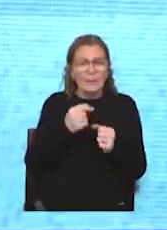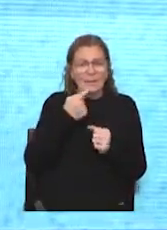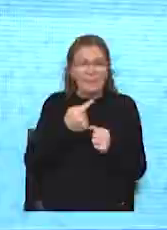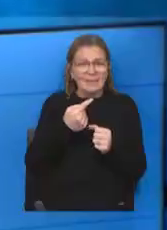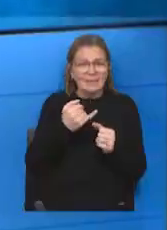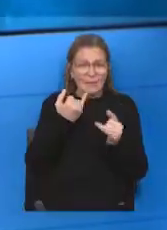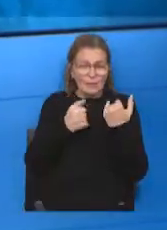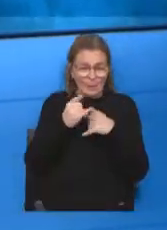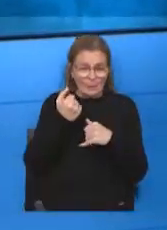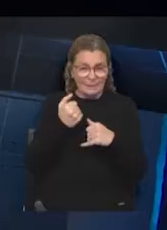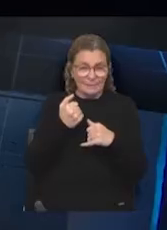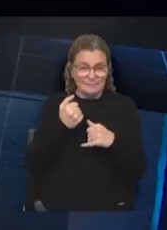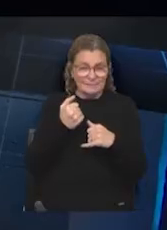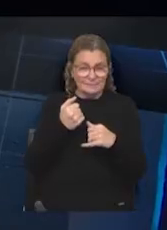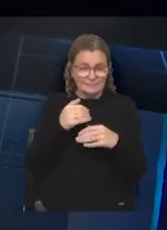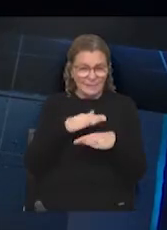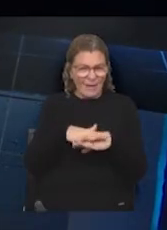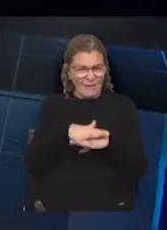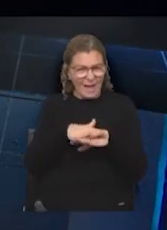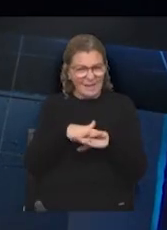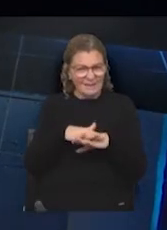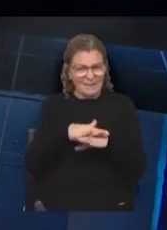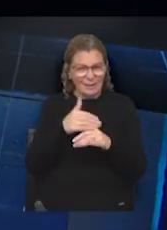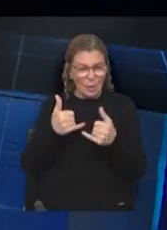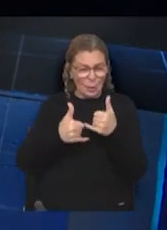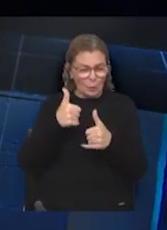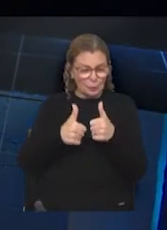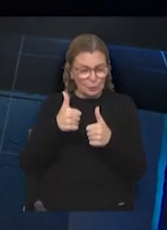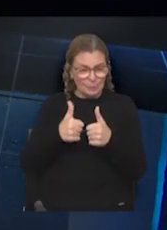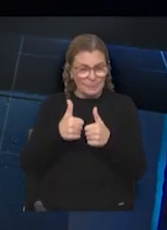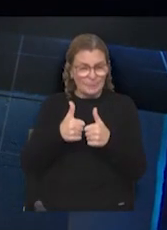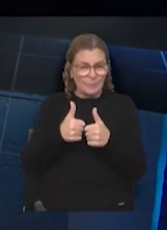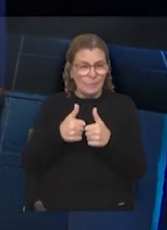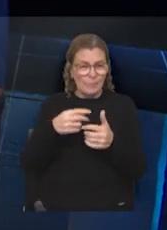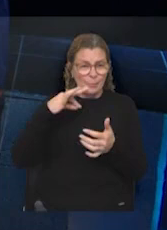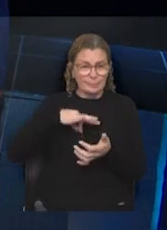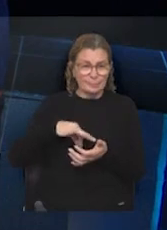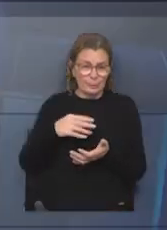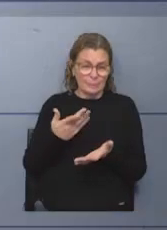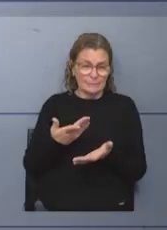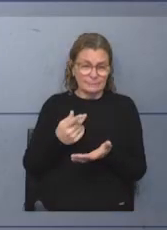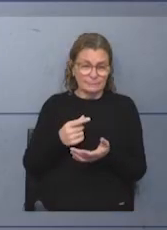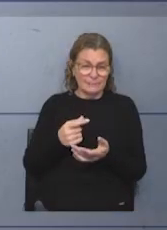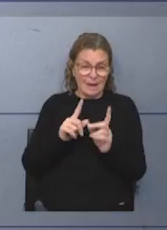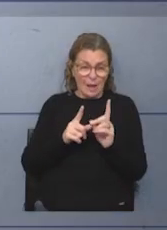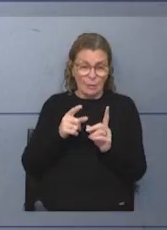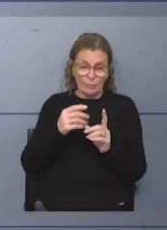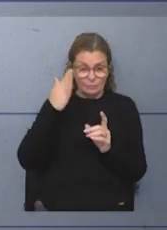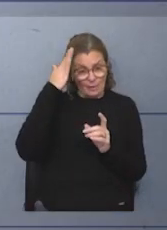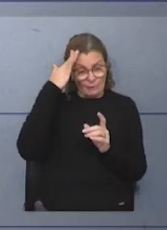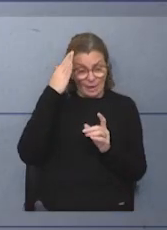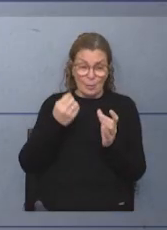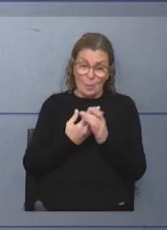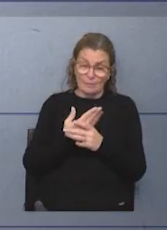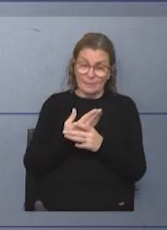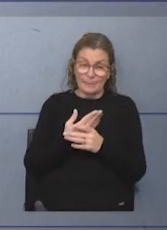información pero aparte hay base de concurso tamb hay base de concurso y sueldo a convenir más comisiones si el dato jugoso es No no vamos